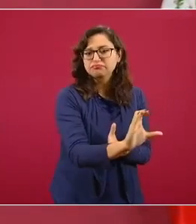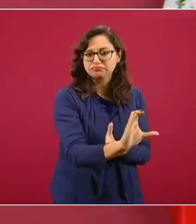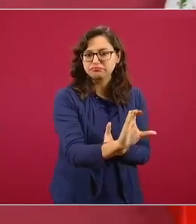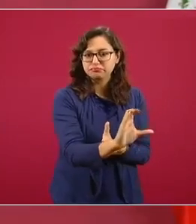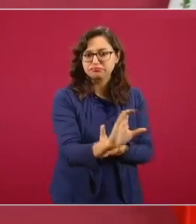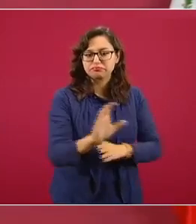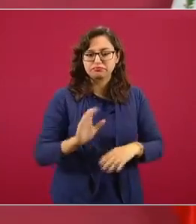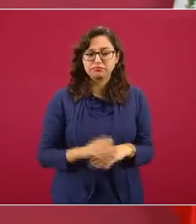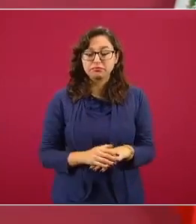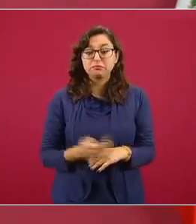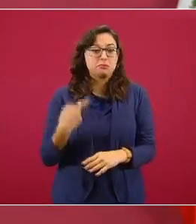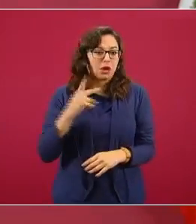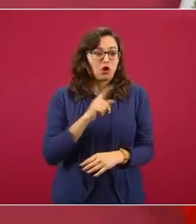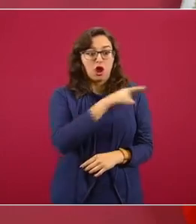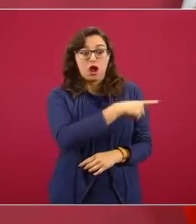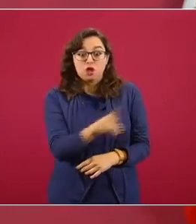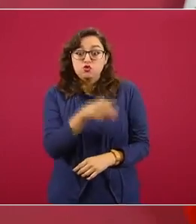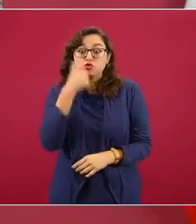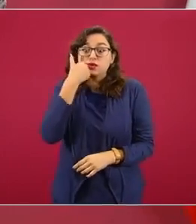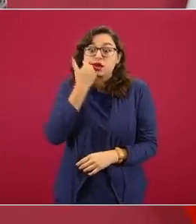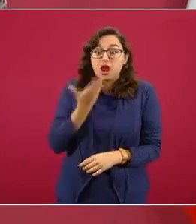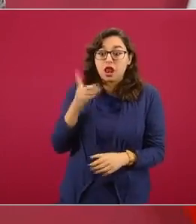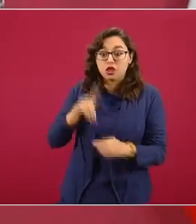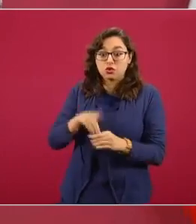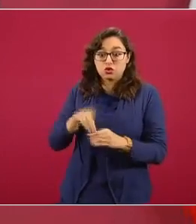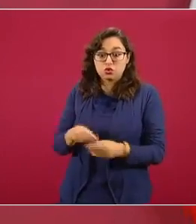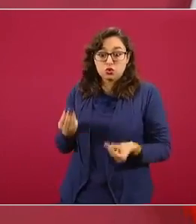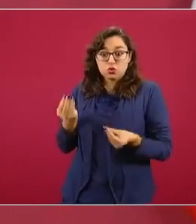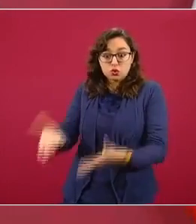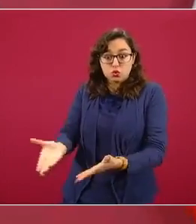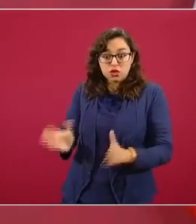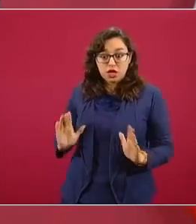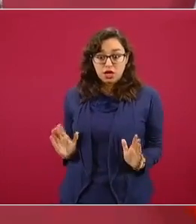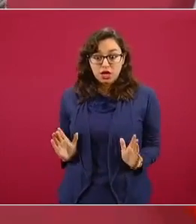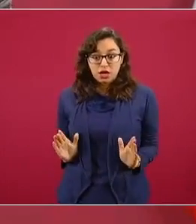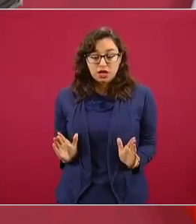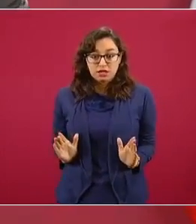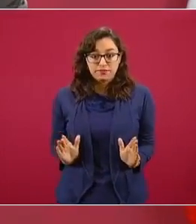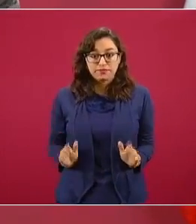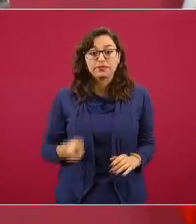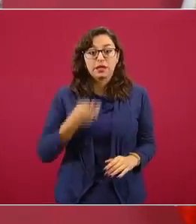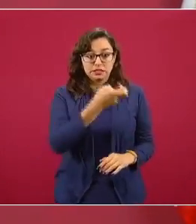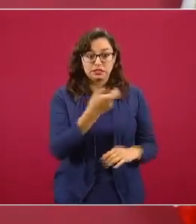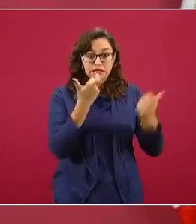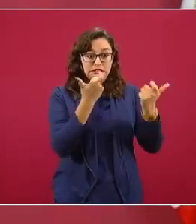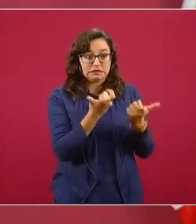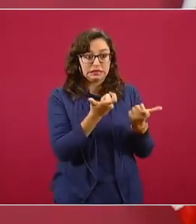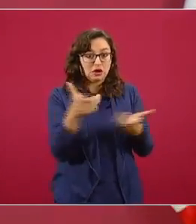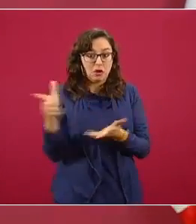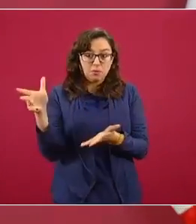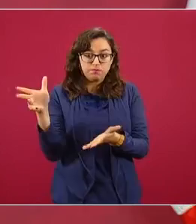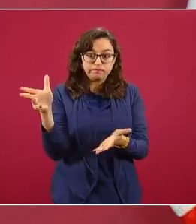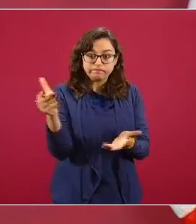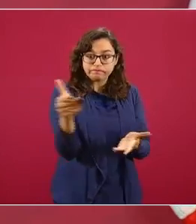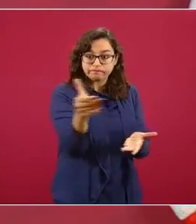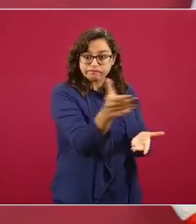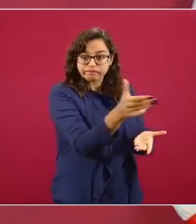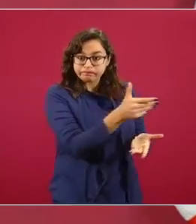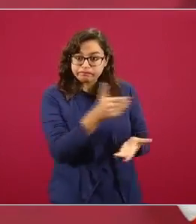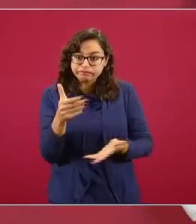es voluntario además. Y esto tiene que ver con el fondo que se está